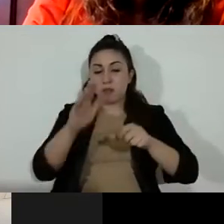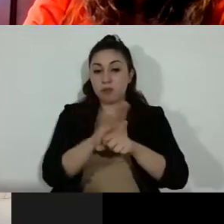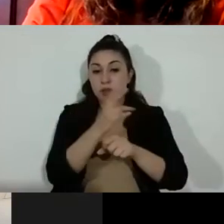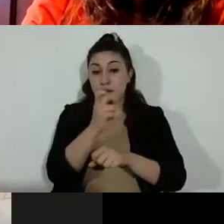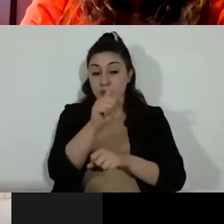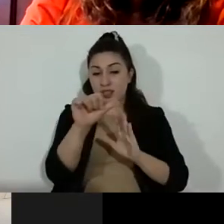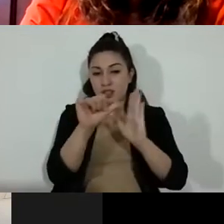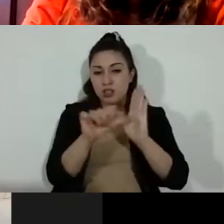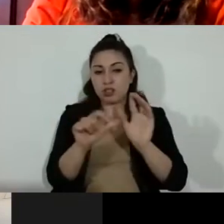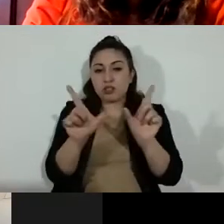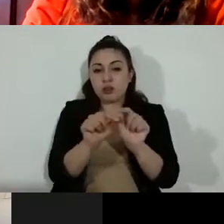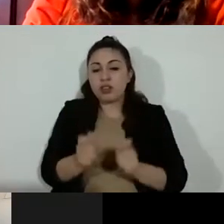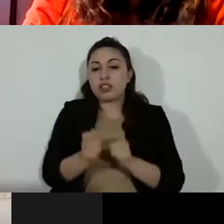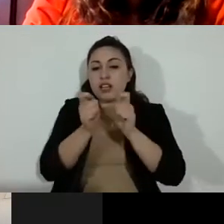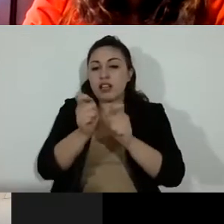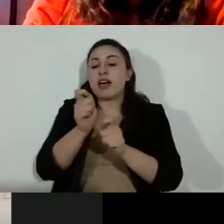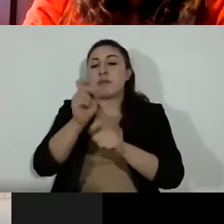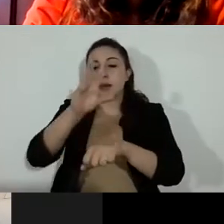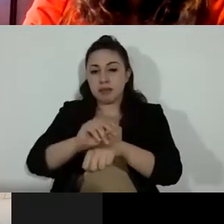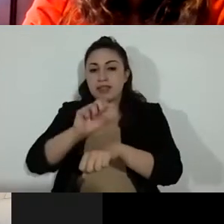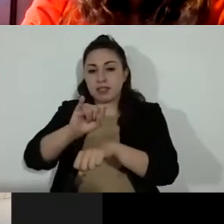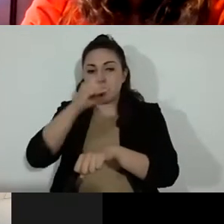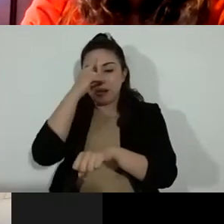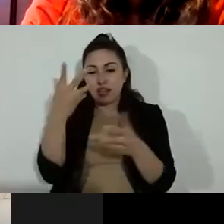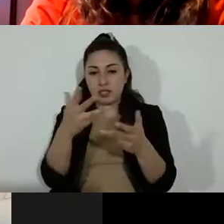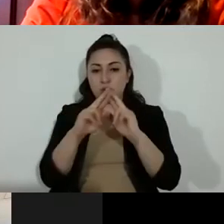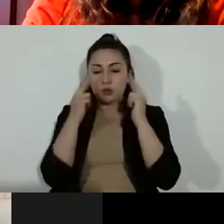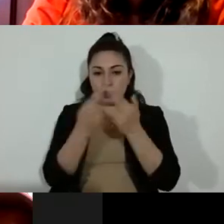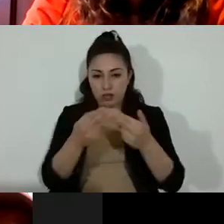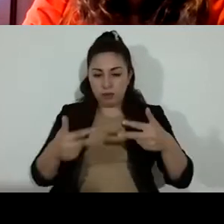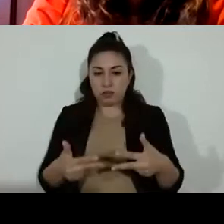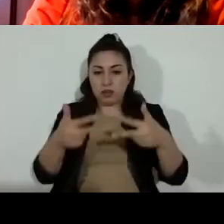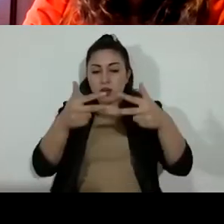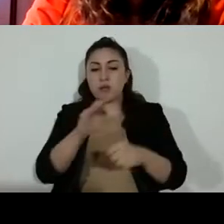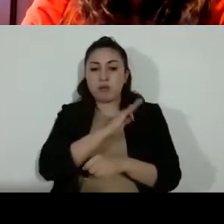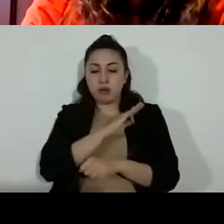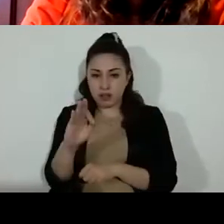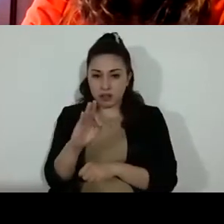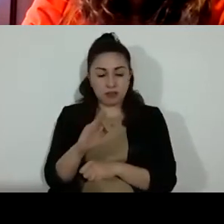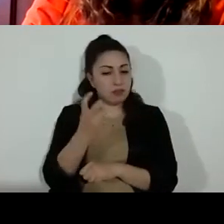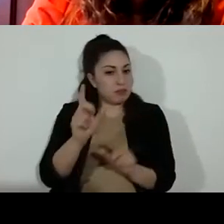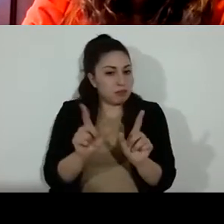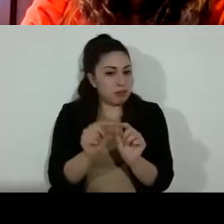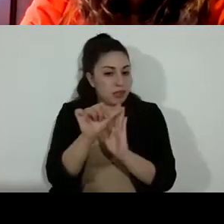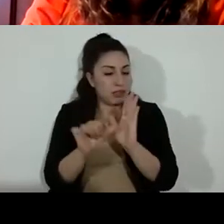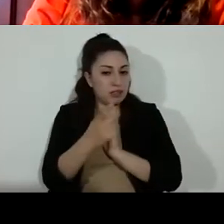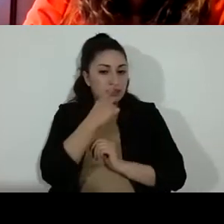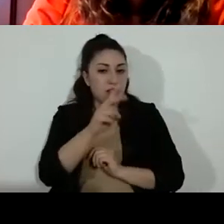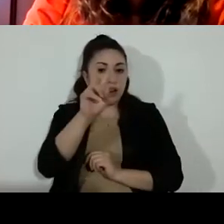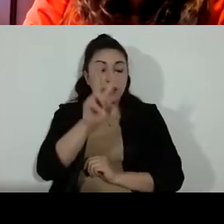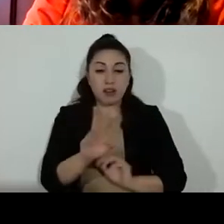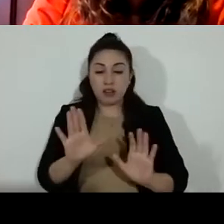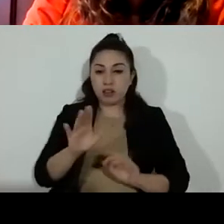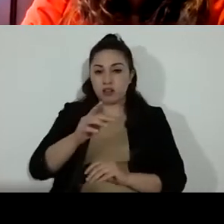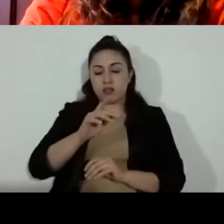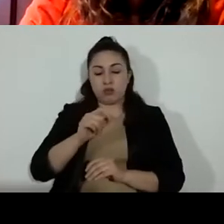único que hace es facultar que se puedan llevar a cabo comparecencias vía remota. Yo no estoy impugnando, o nosotros no